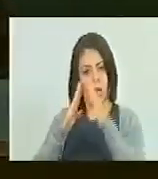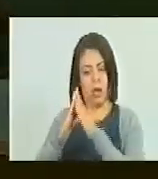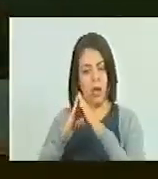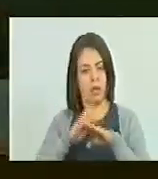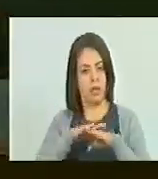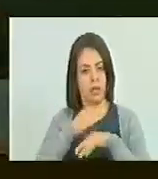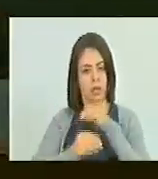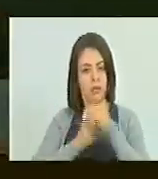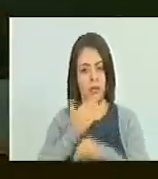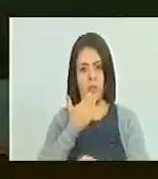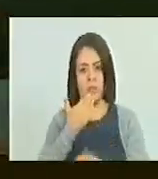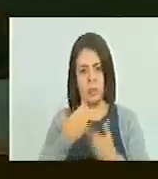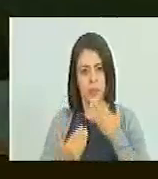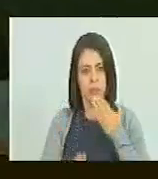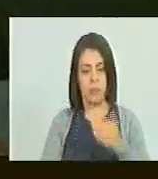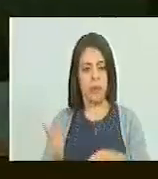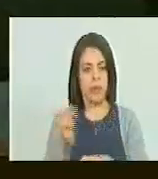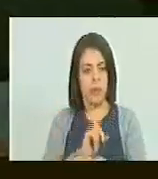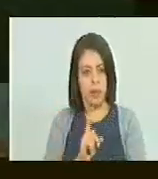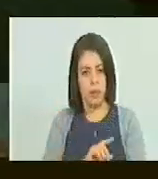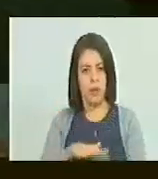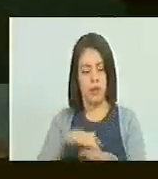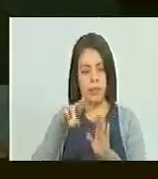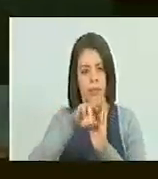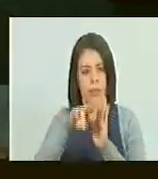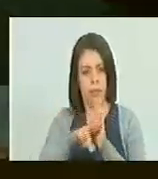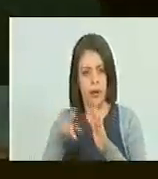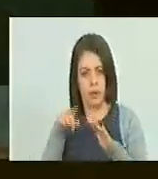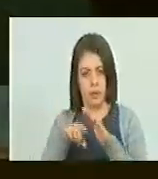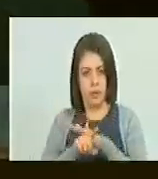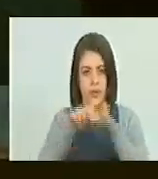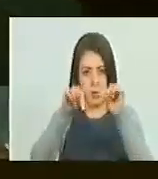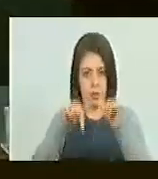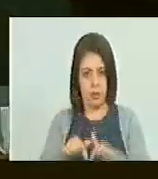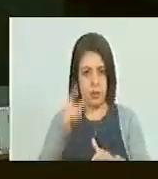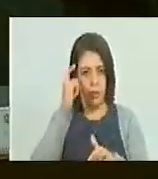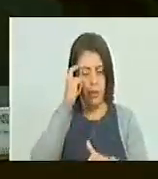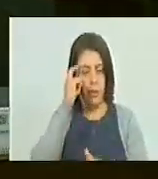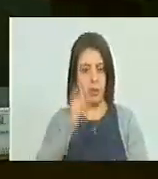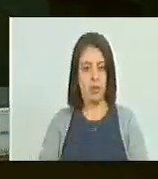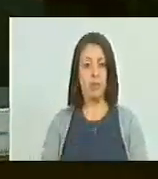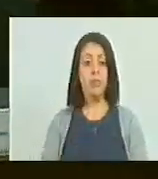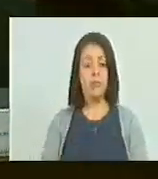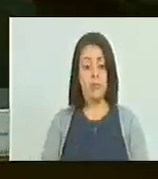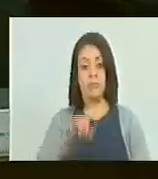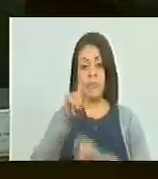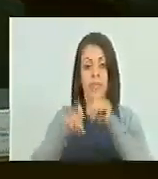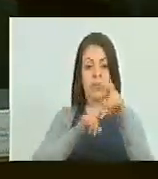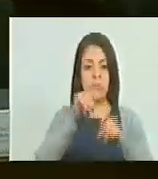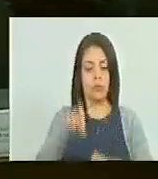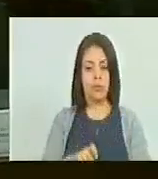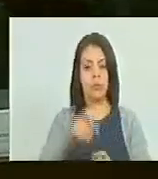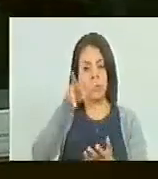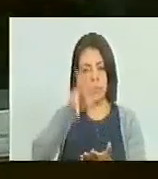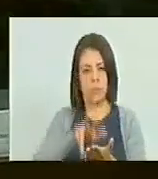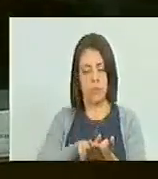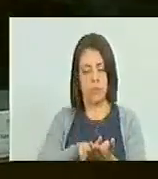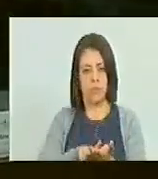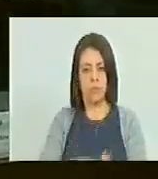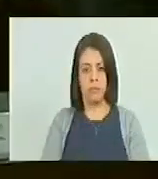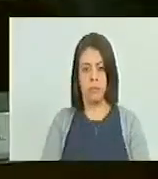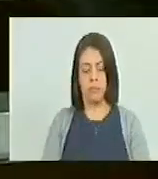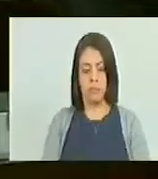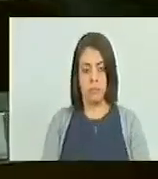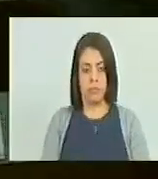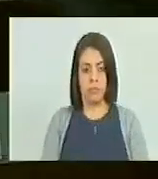hábitat y solicitó la urgencia reglamentaria para ser incluido en el orden del día. Sometida a votación, resultó